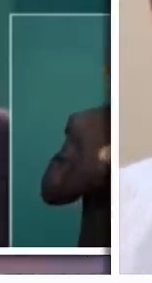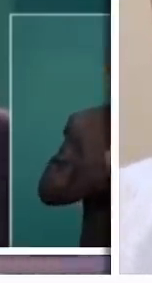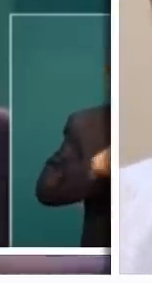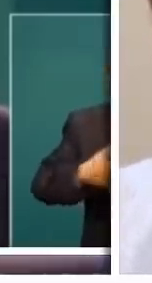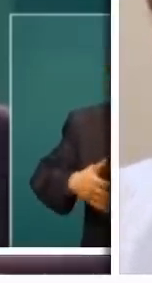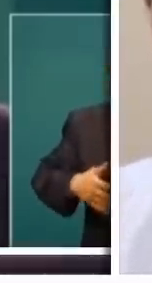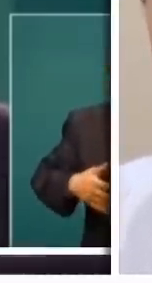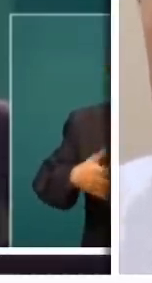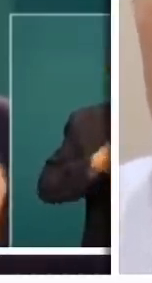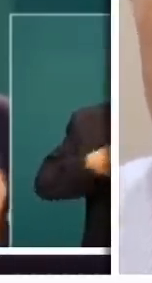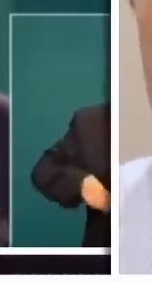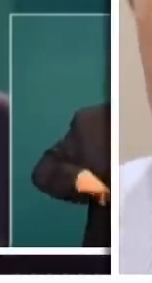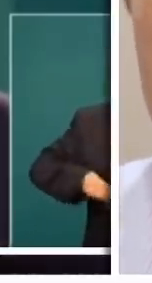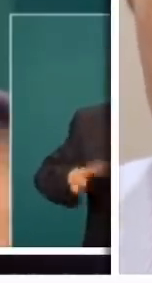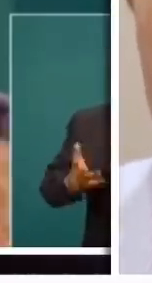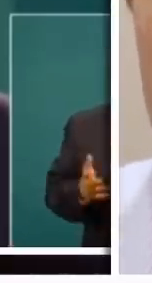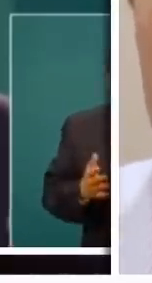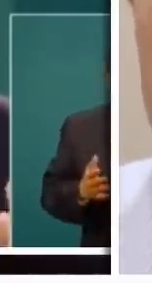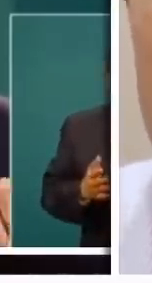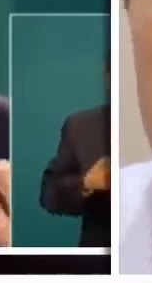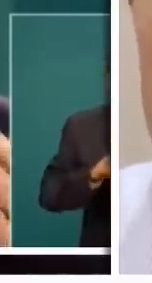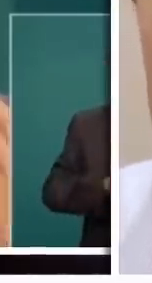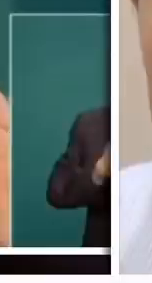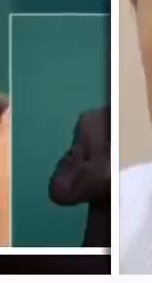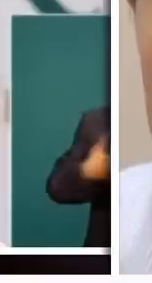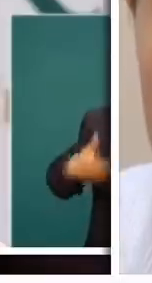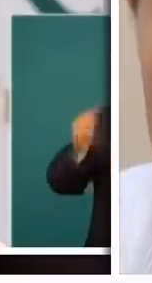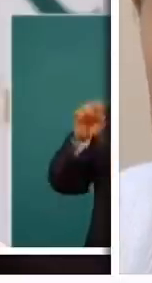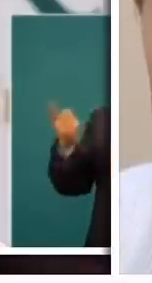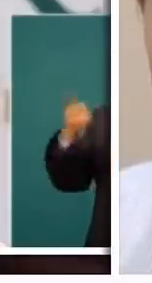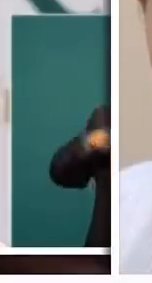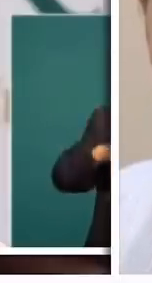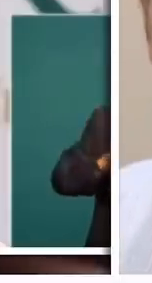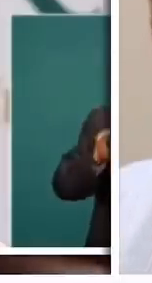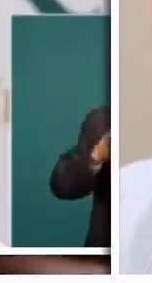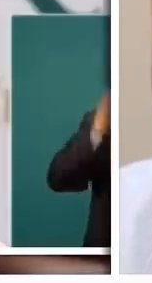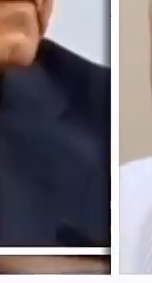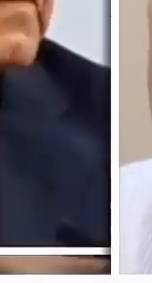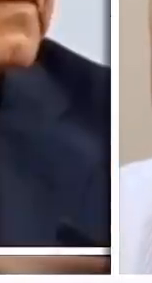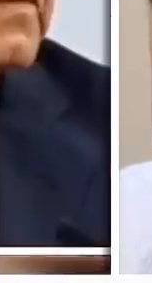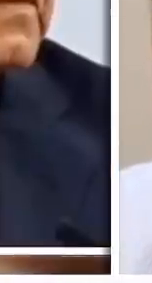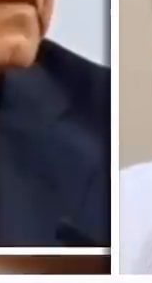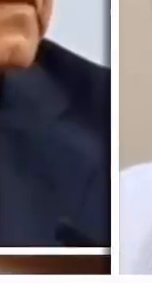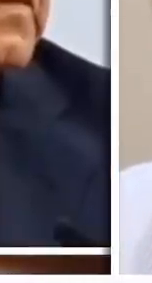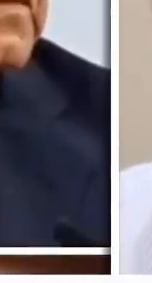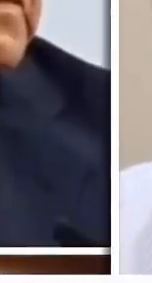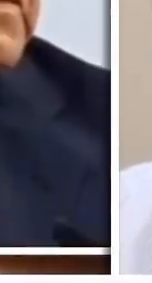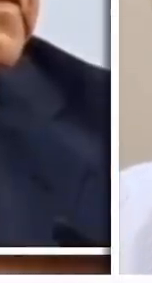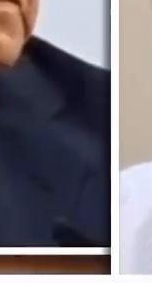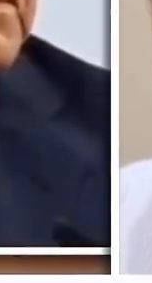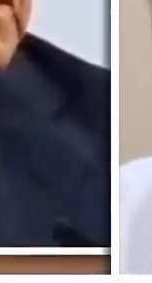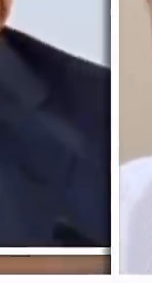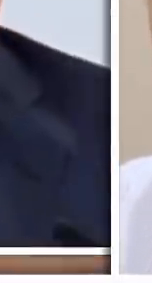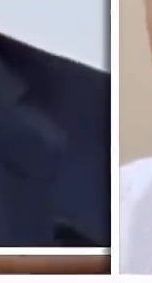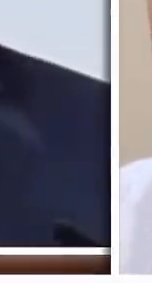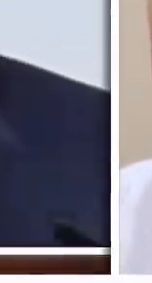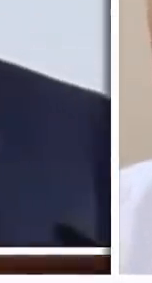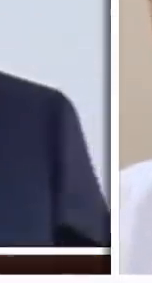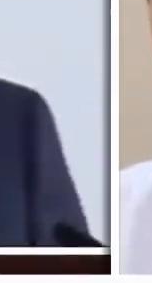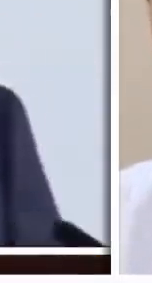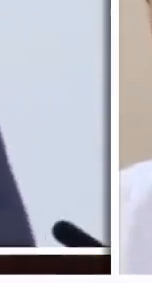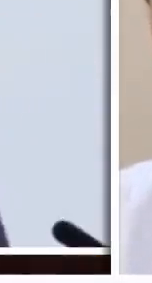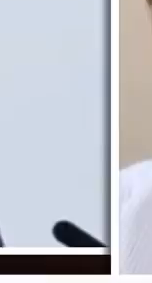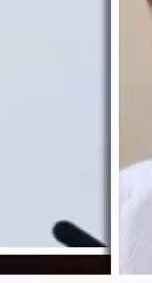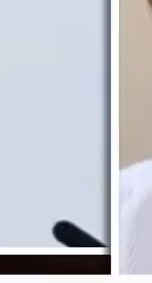mucho porque no se podrían aprobar reformas constitucionales y el presidente está buscando reformas constitucionales ahorita lo ha